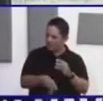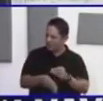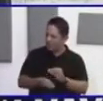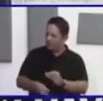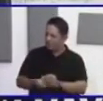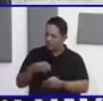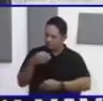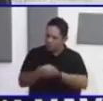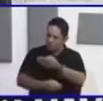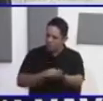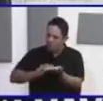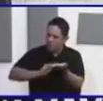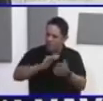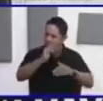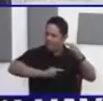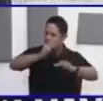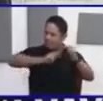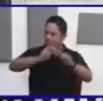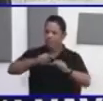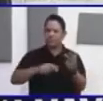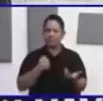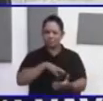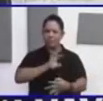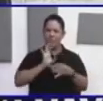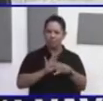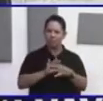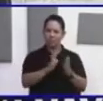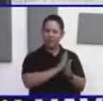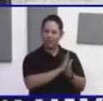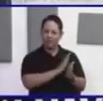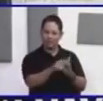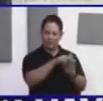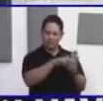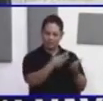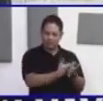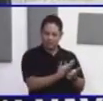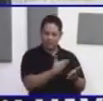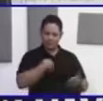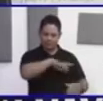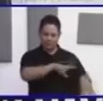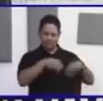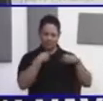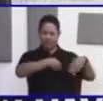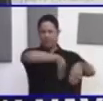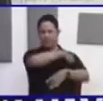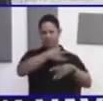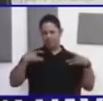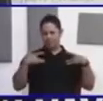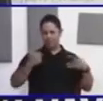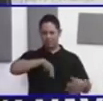iba avanzando la UCI, tenía que estar amarrado a las recomendaciones que daba el Ministerio de Salud. Algo